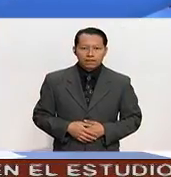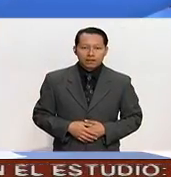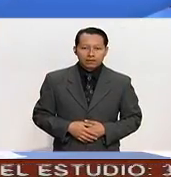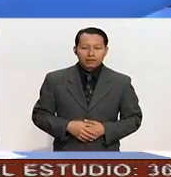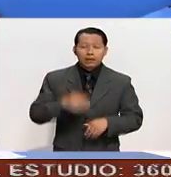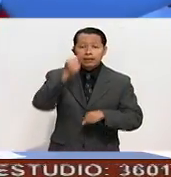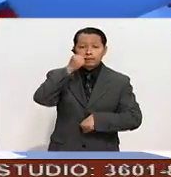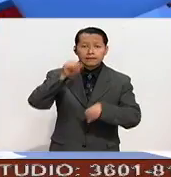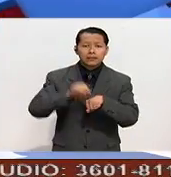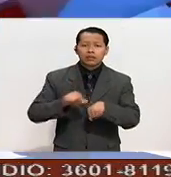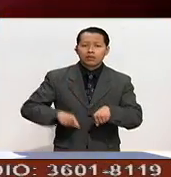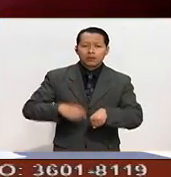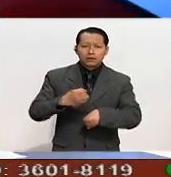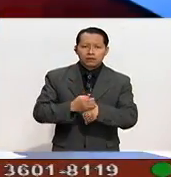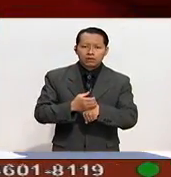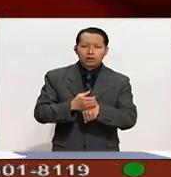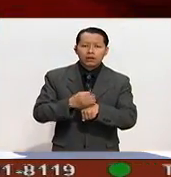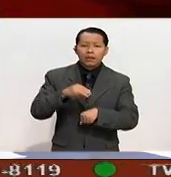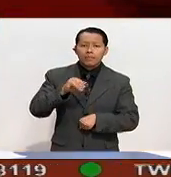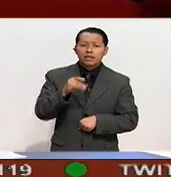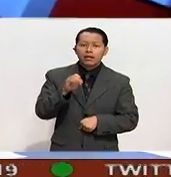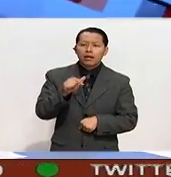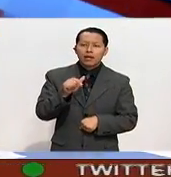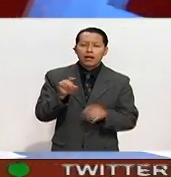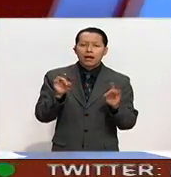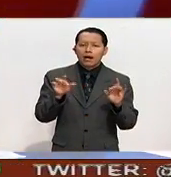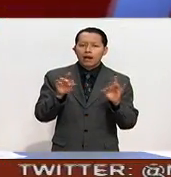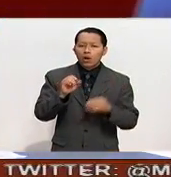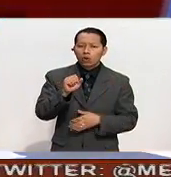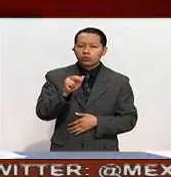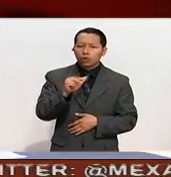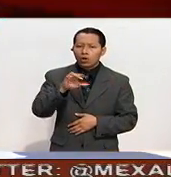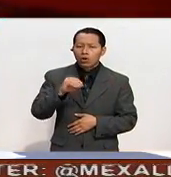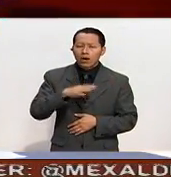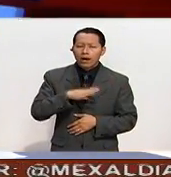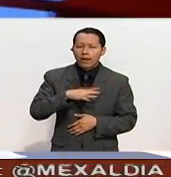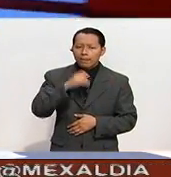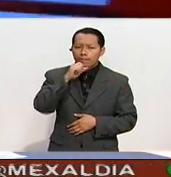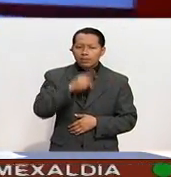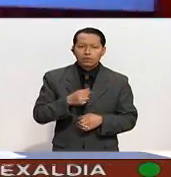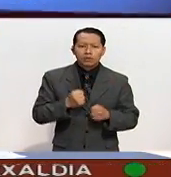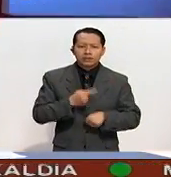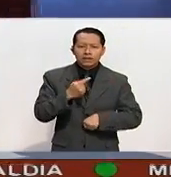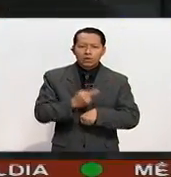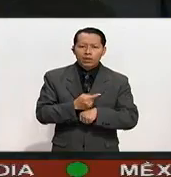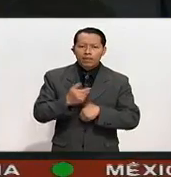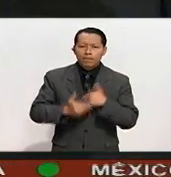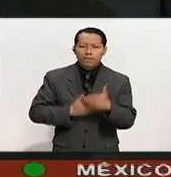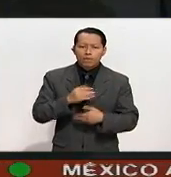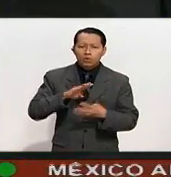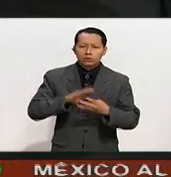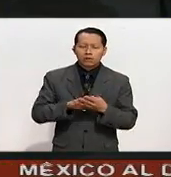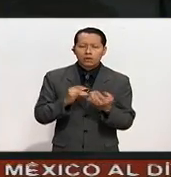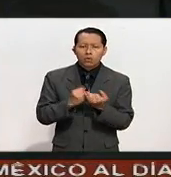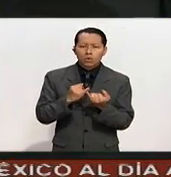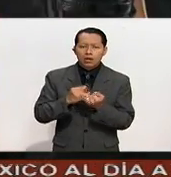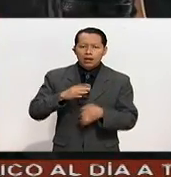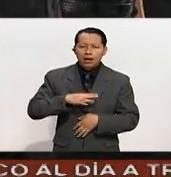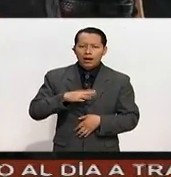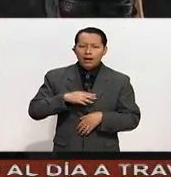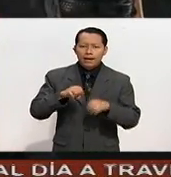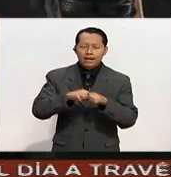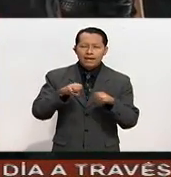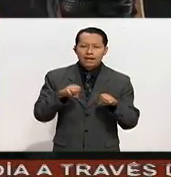El secretario de Gobernación, Miguel Ángel Osorio Chong, tomó protesta a elementos de la Unidad de Seguridad Procesal y encabezó la entrega de equipo